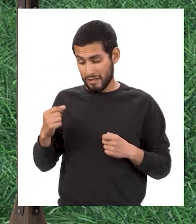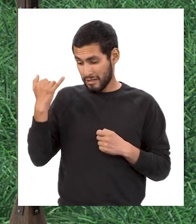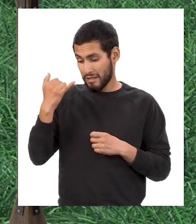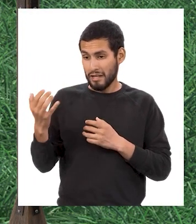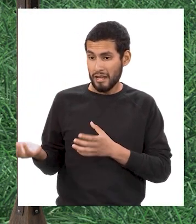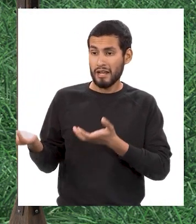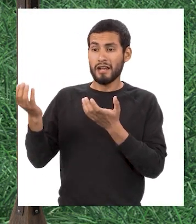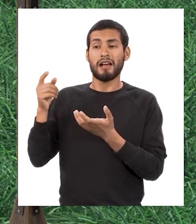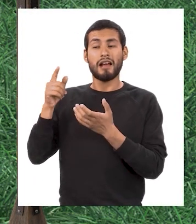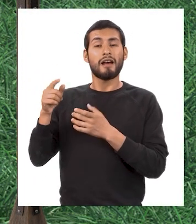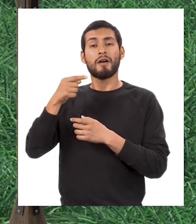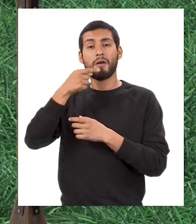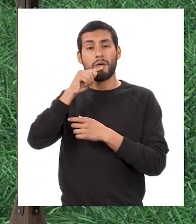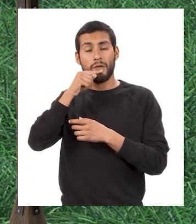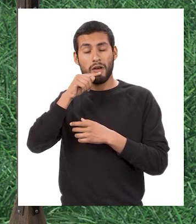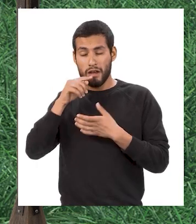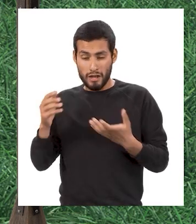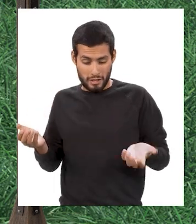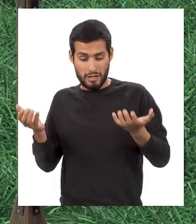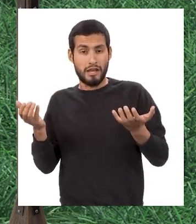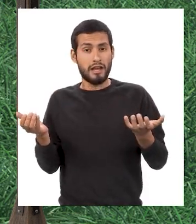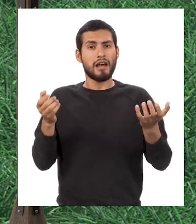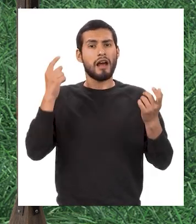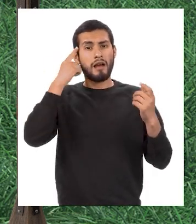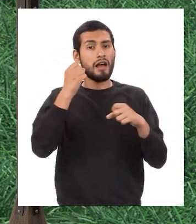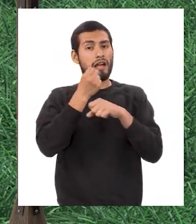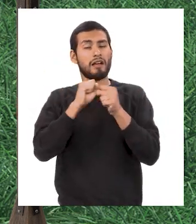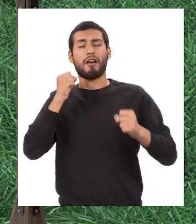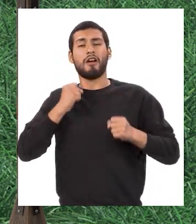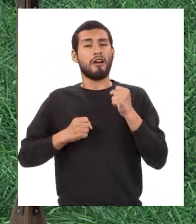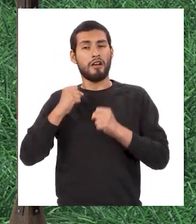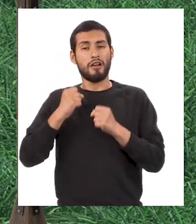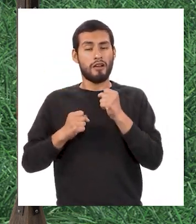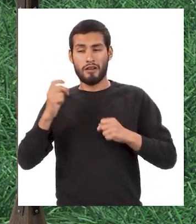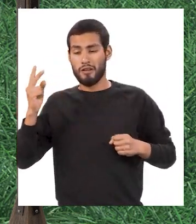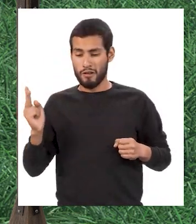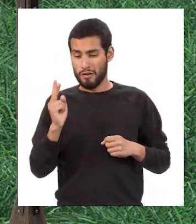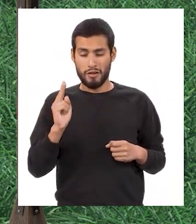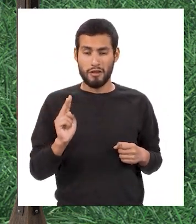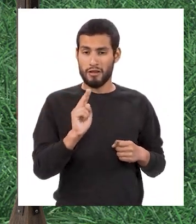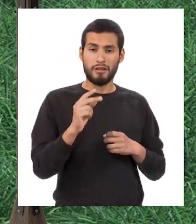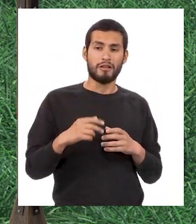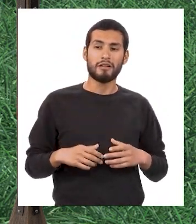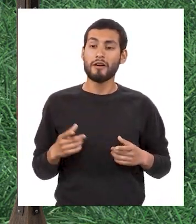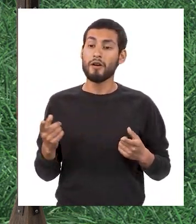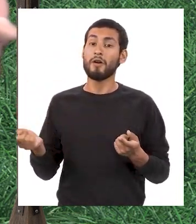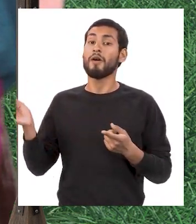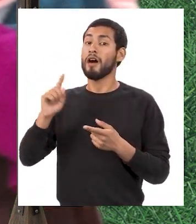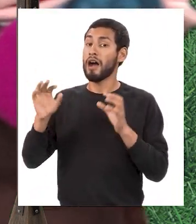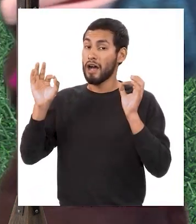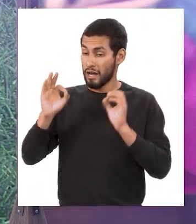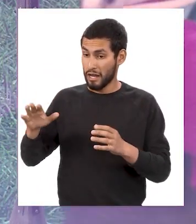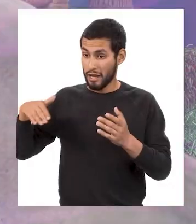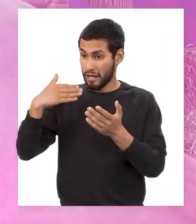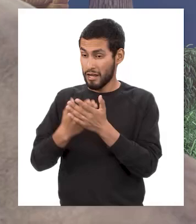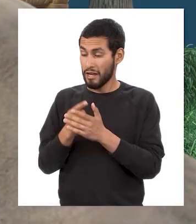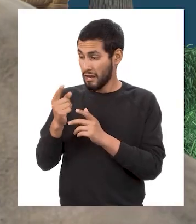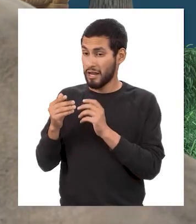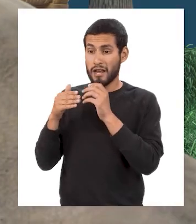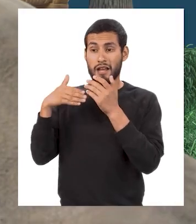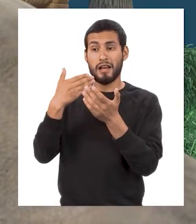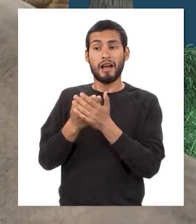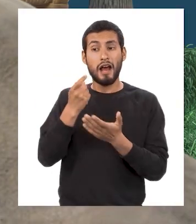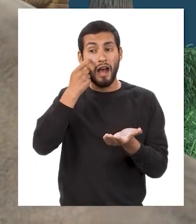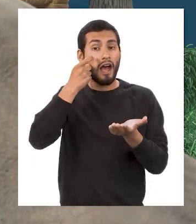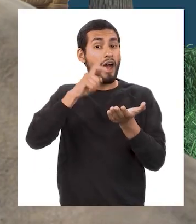levantarse de su lecho de muerte y levantar en peso a la joven muchacha para salir corriendo con ella en brazos. Cuando